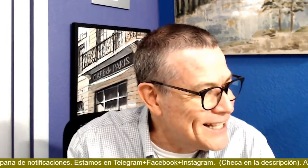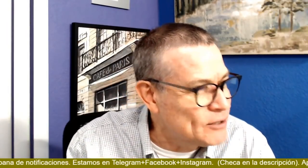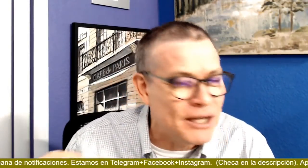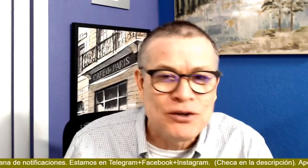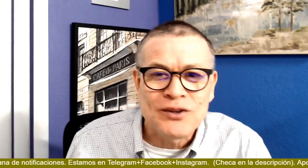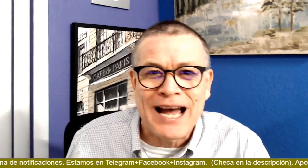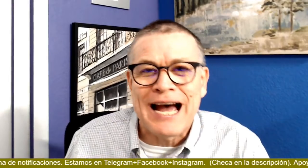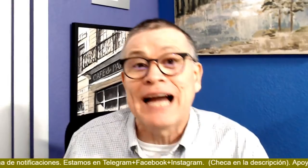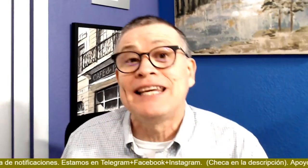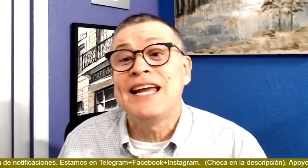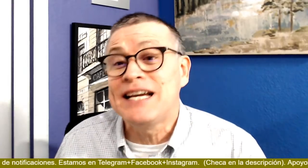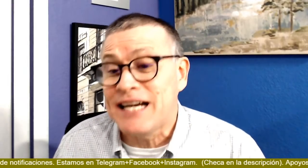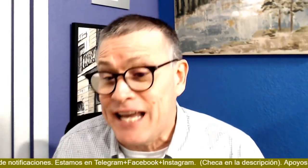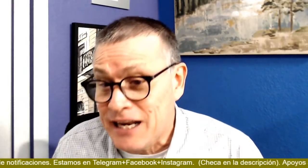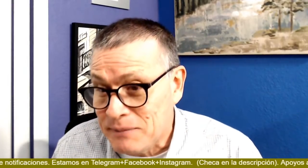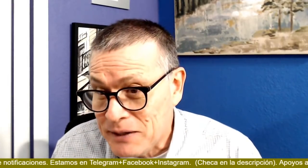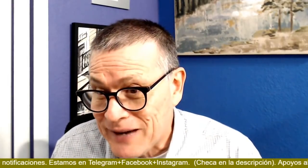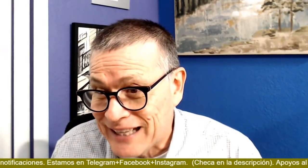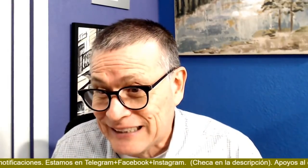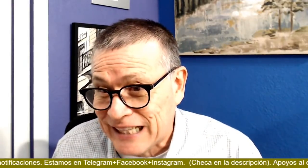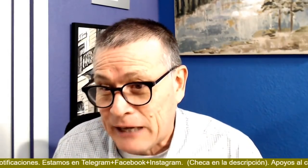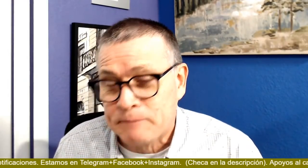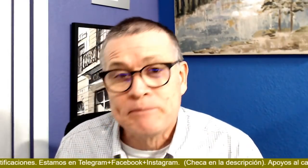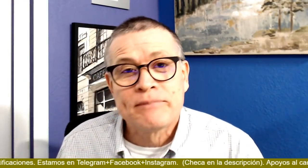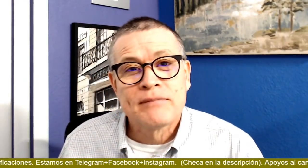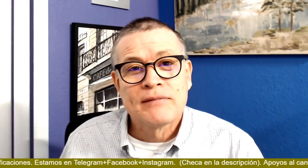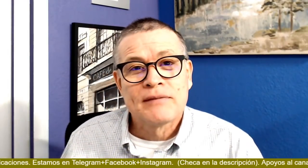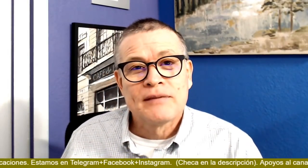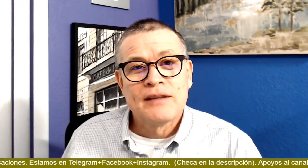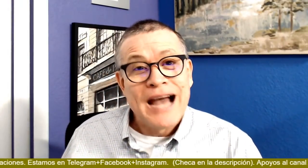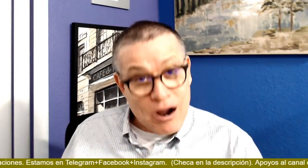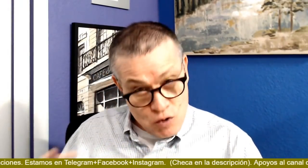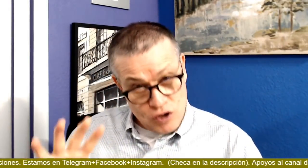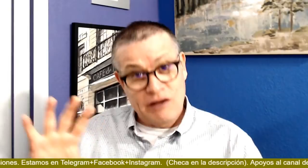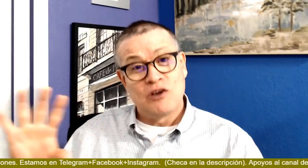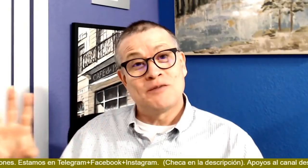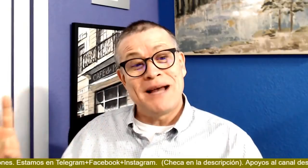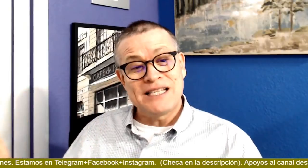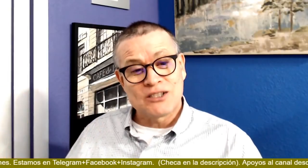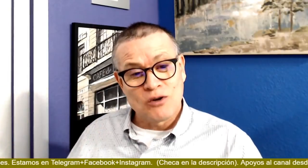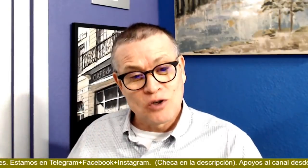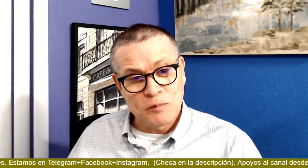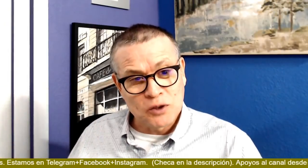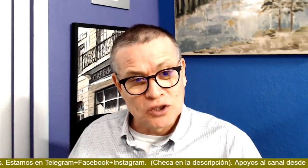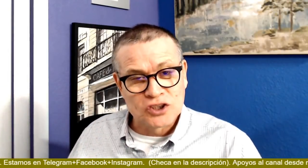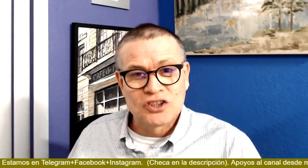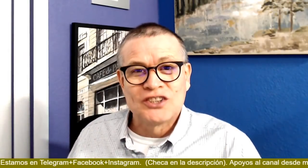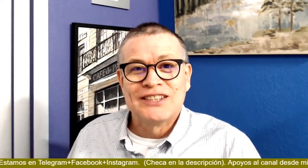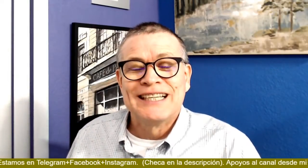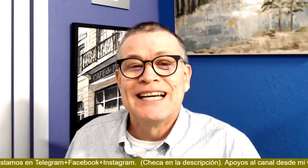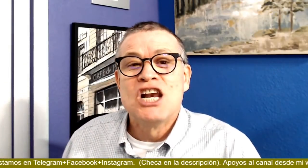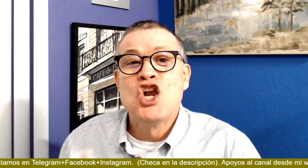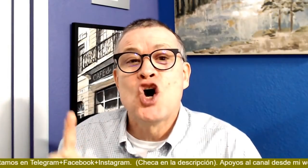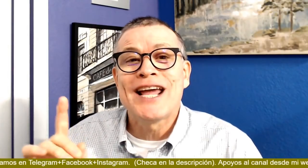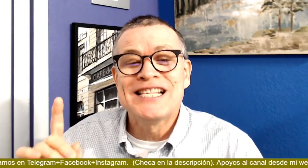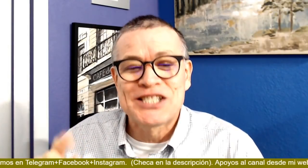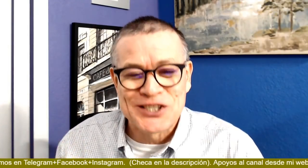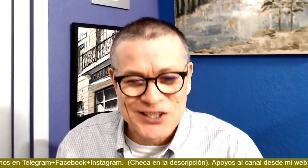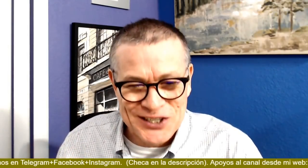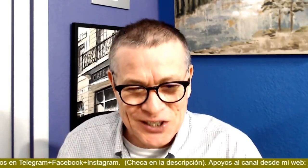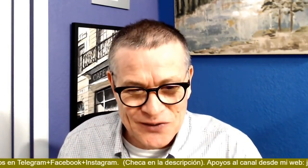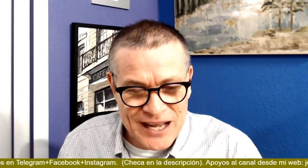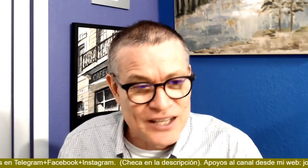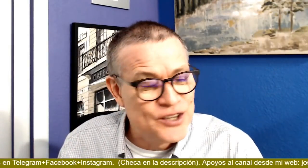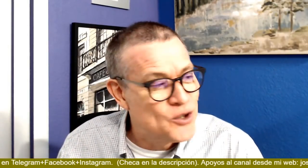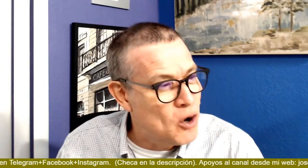pidiendo ayuda a quien cree en mi banda a uno de los más corruptos lorenzo